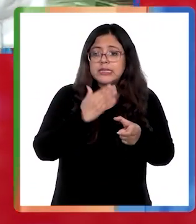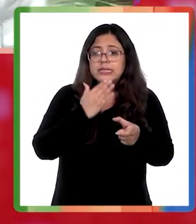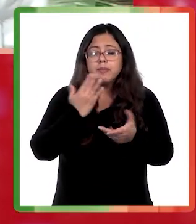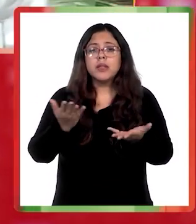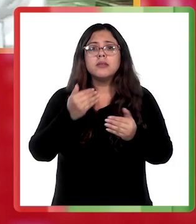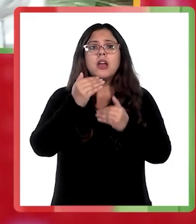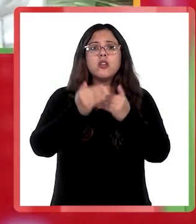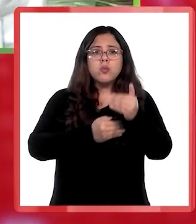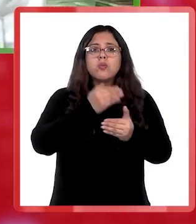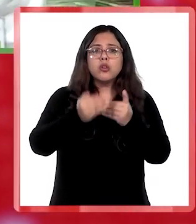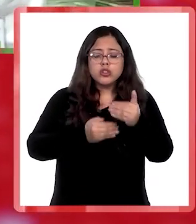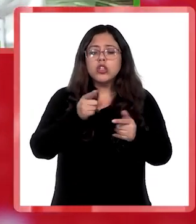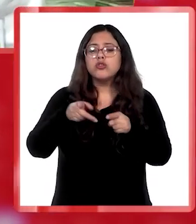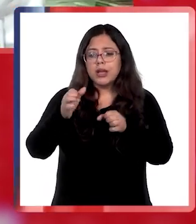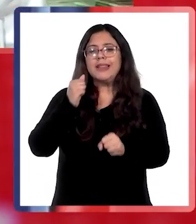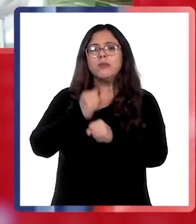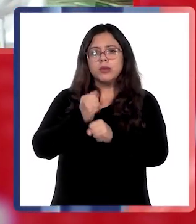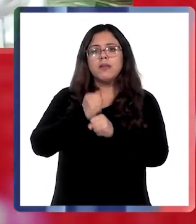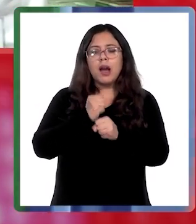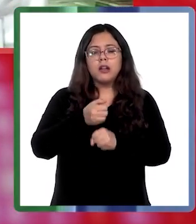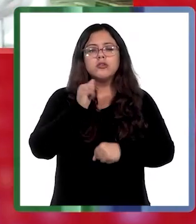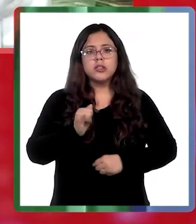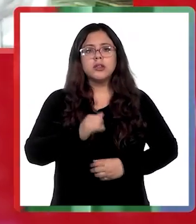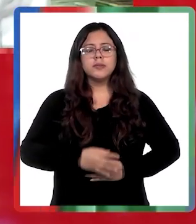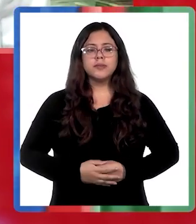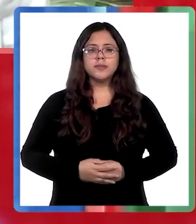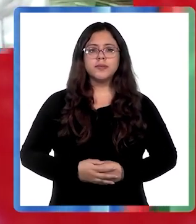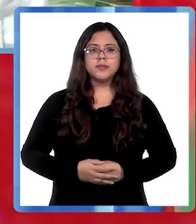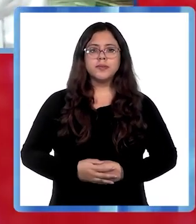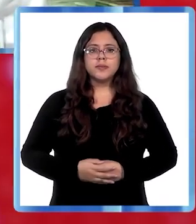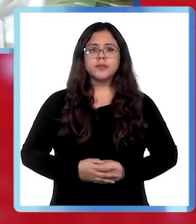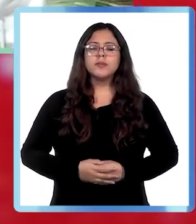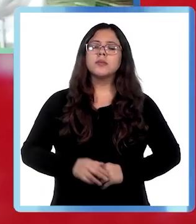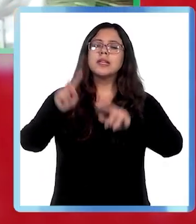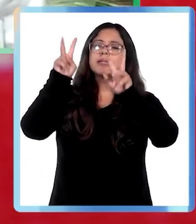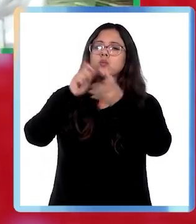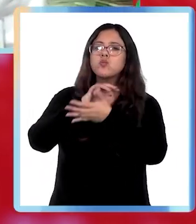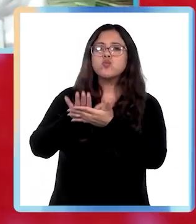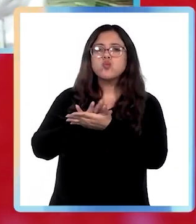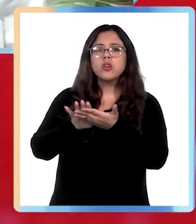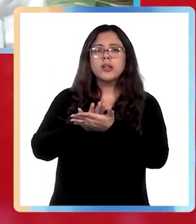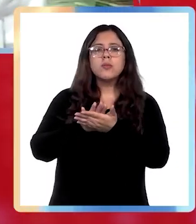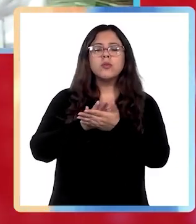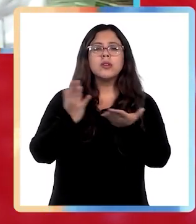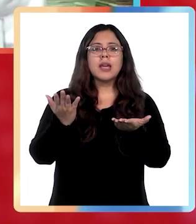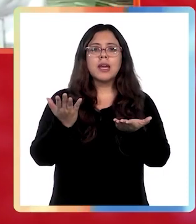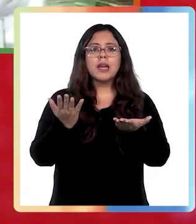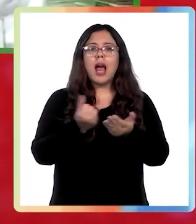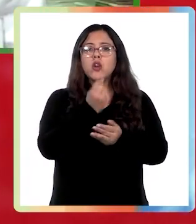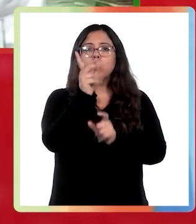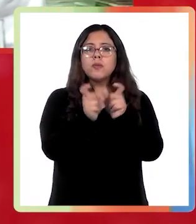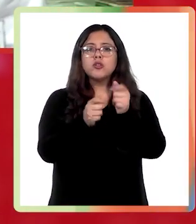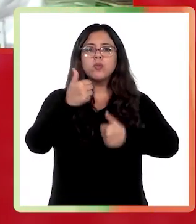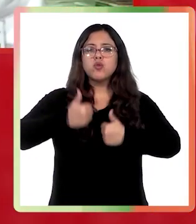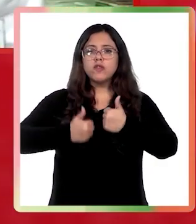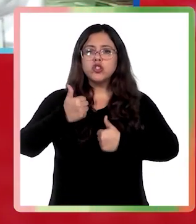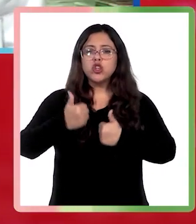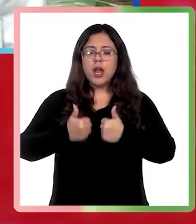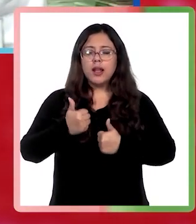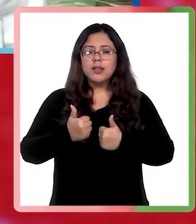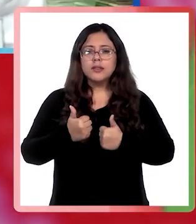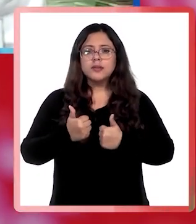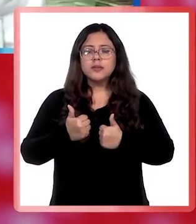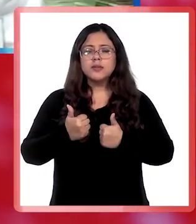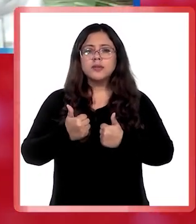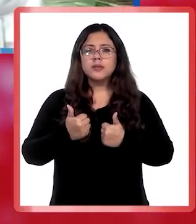estamos trabajando en eso. Ujú, ujú. Con respecto, por ejemplo, a la cantidad de especialistas que hay, ¿cómo está la